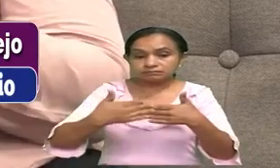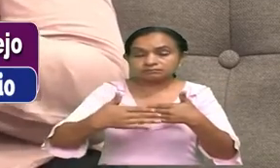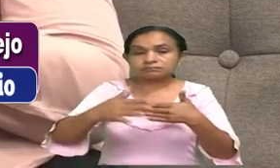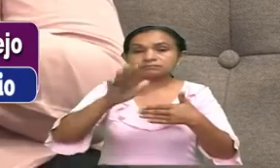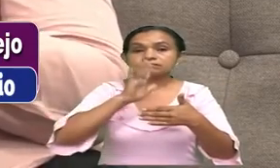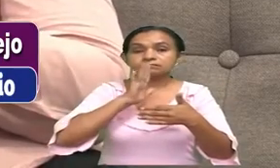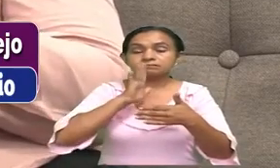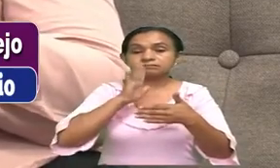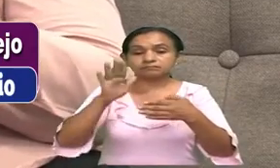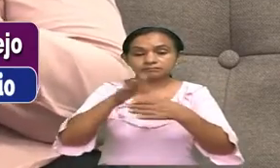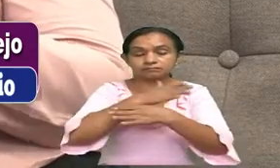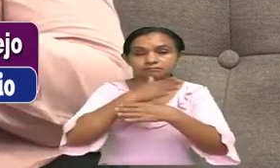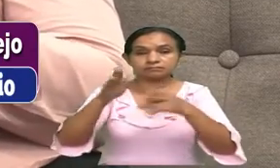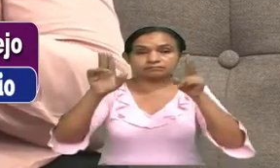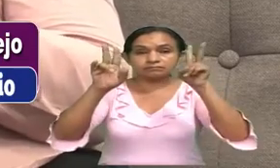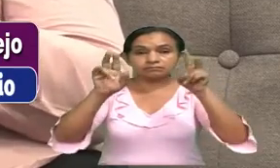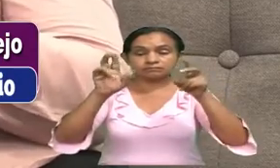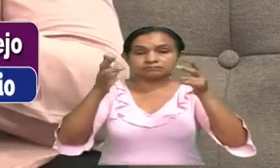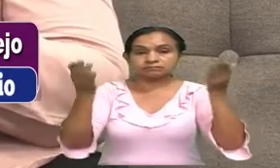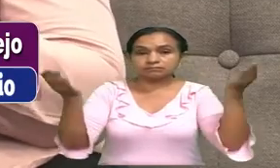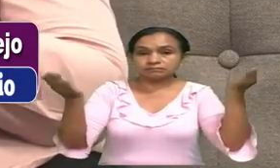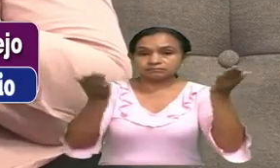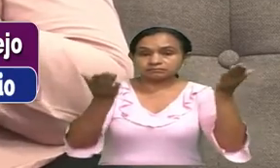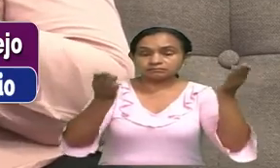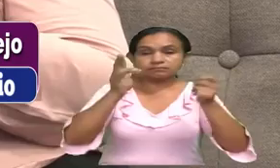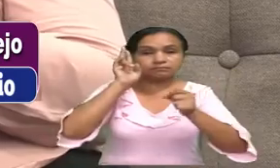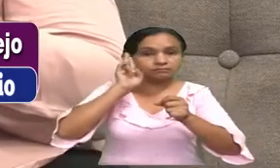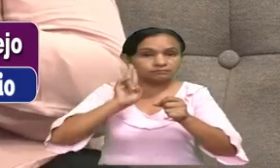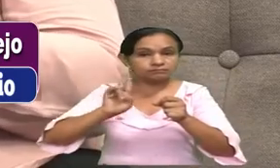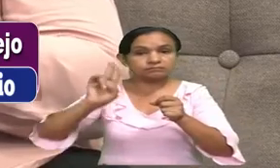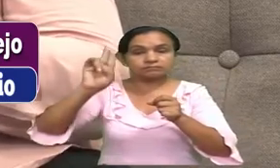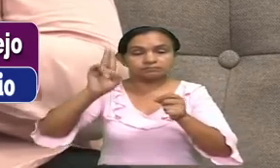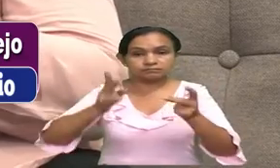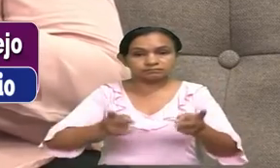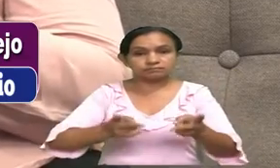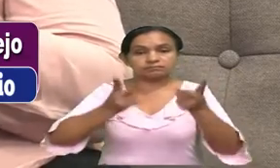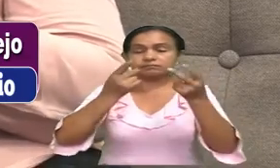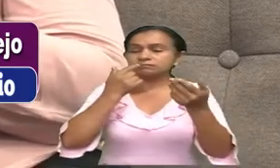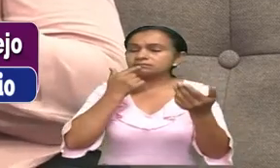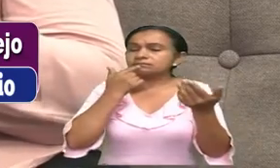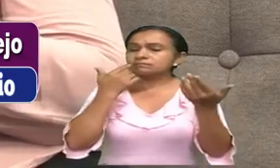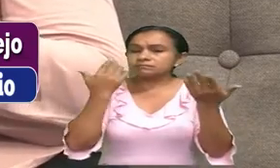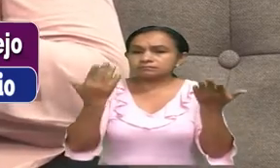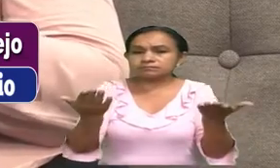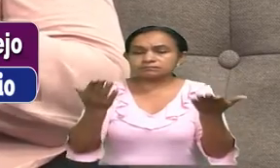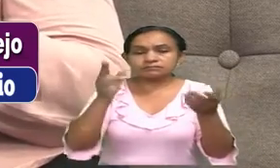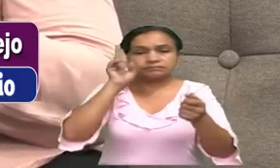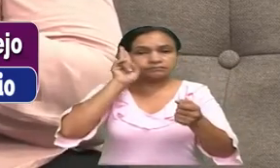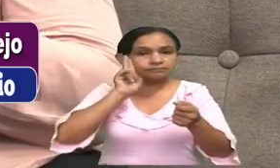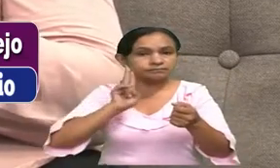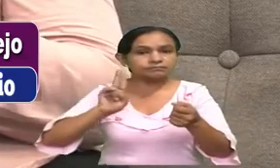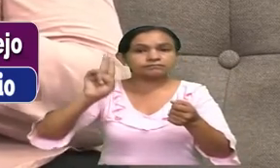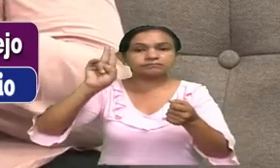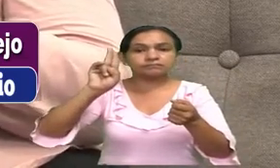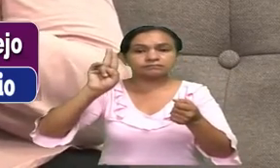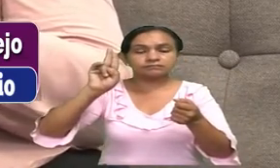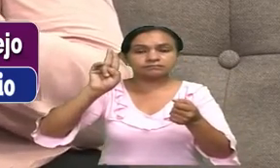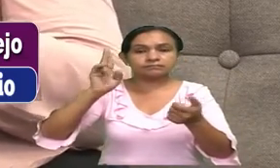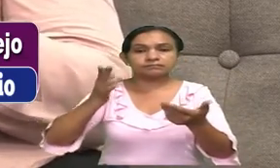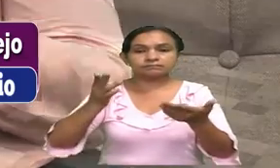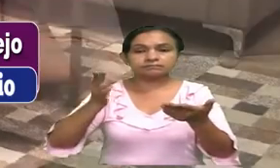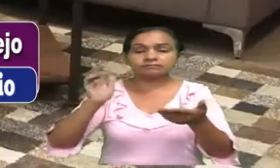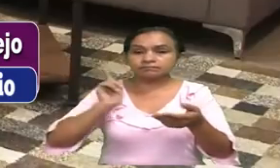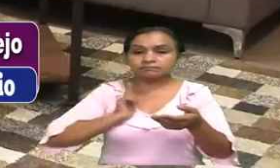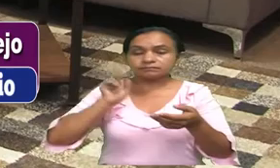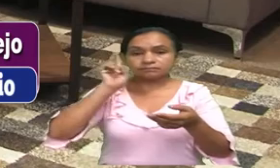discusión de los estándares, o sea, cómo se mide la calidad en las universidades. Okay. Porque las universidades, nosotros